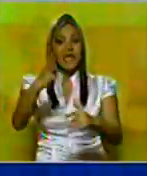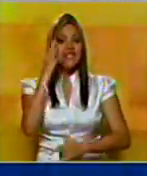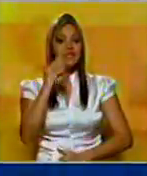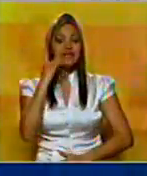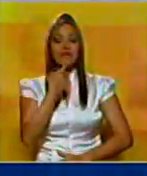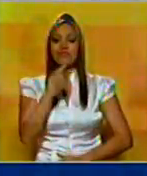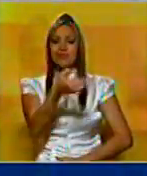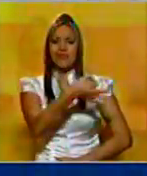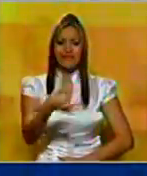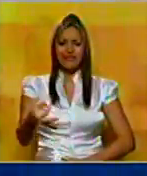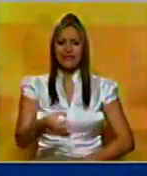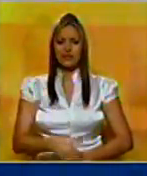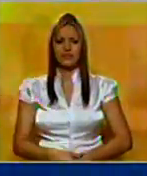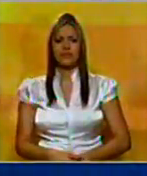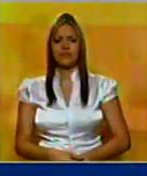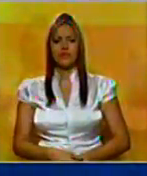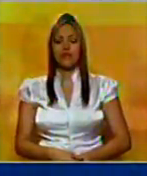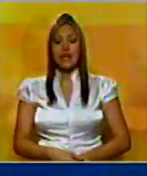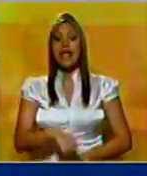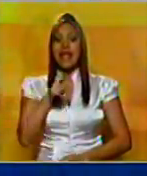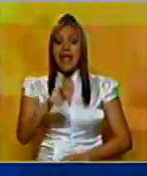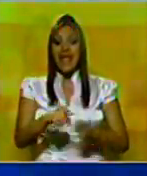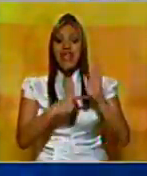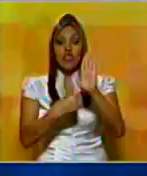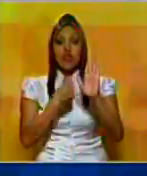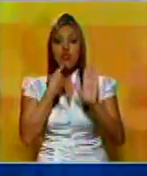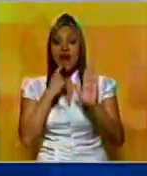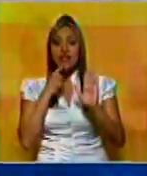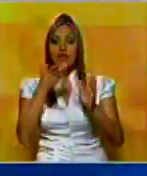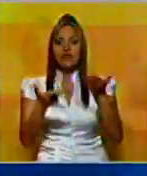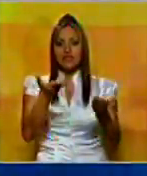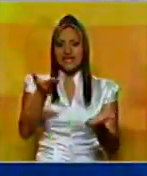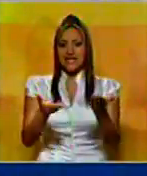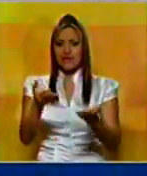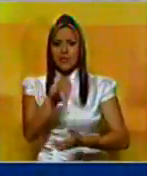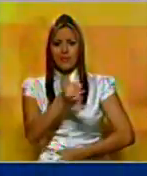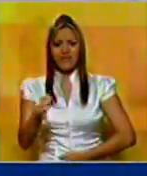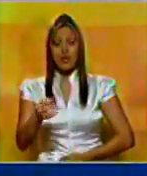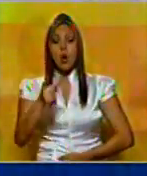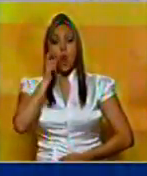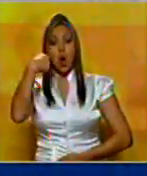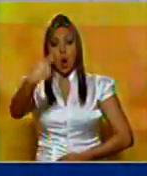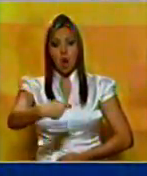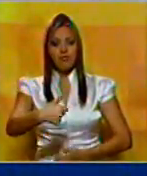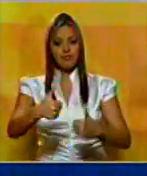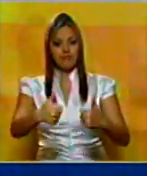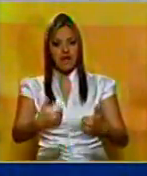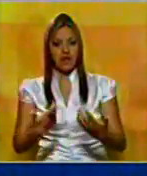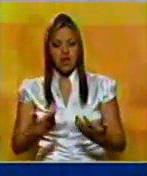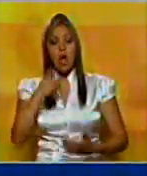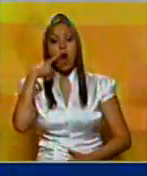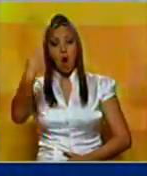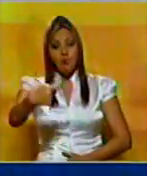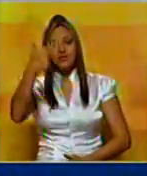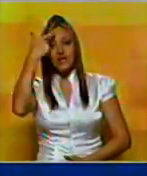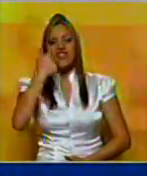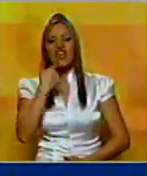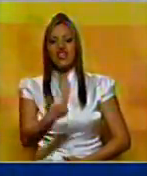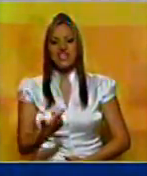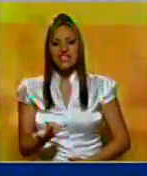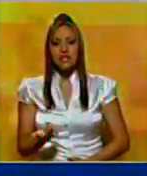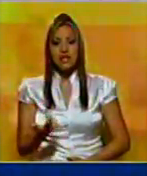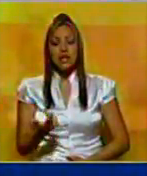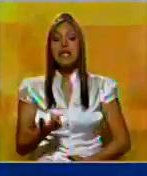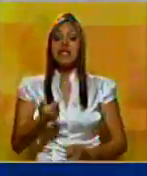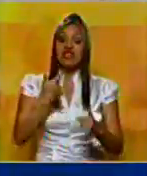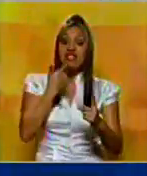es ejemplar. Ícono de lo que podemos decir nosotros, el equilibrio. Un hombre ponderado. Un hombre que sabe lo que dice y dice